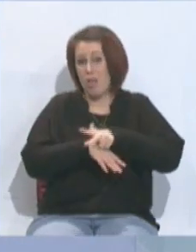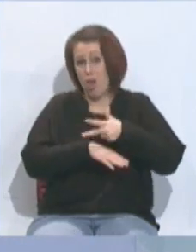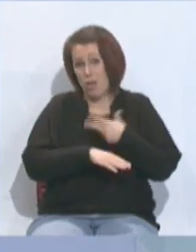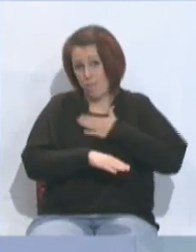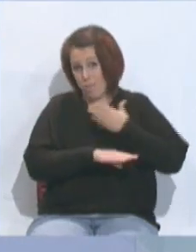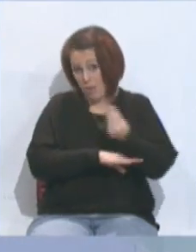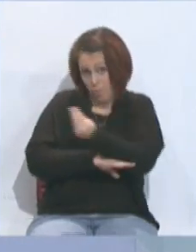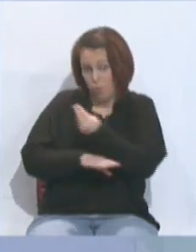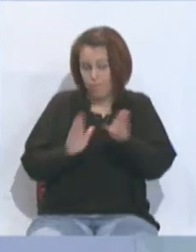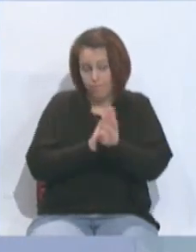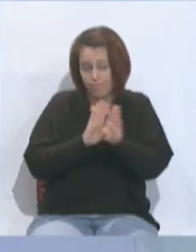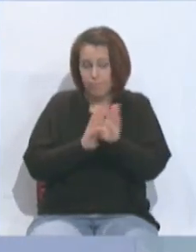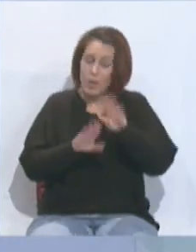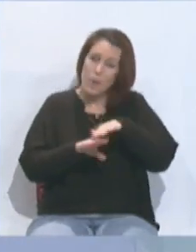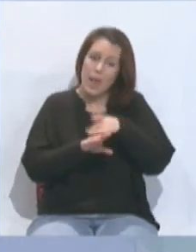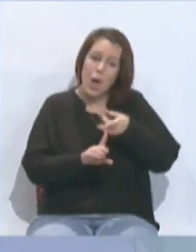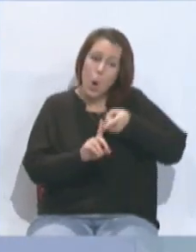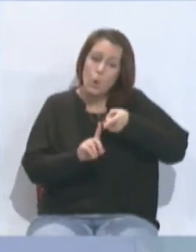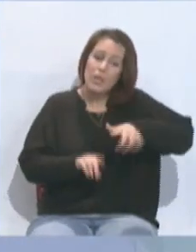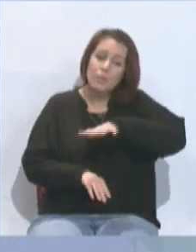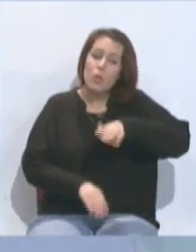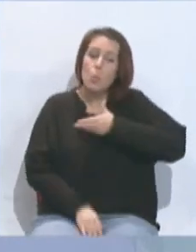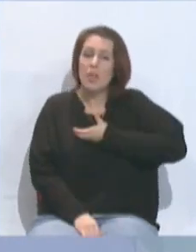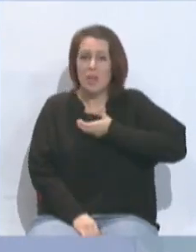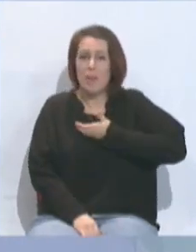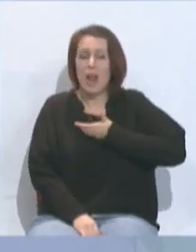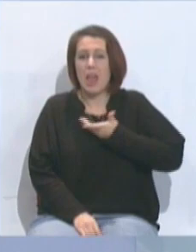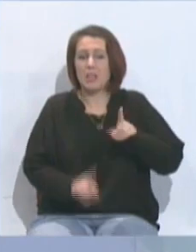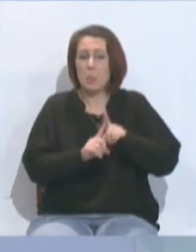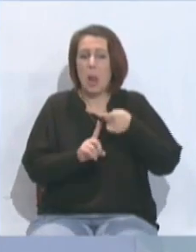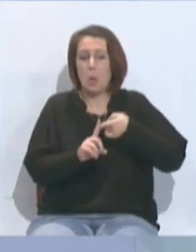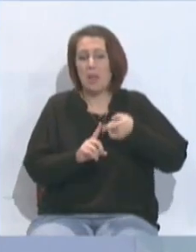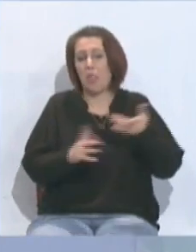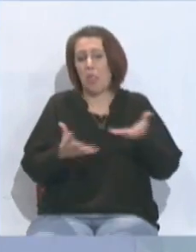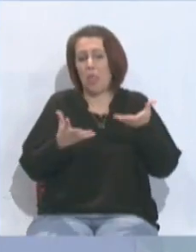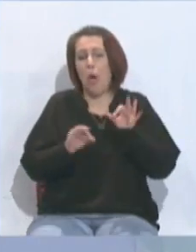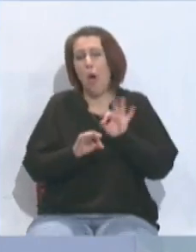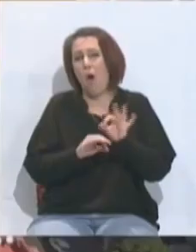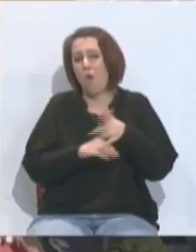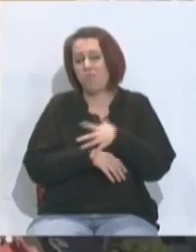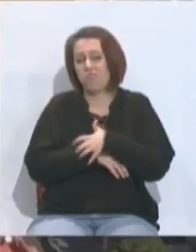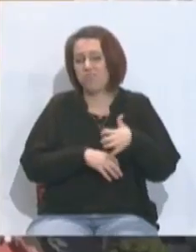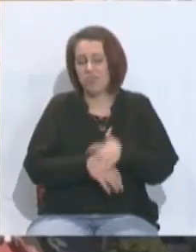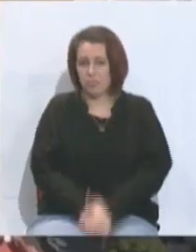labor puesta en marcha para poner en uso espacios municipales infrautilizados o en precario.